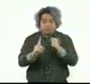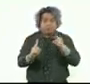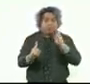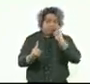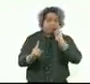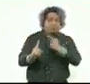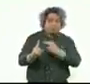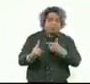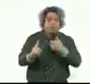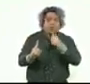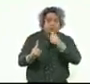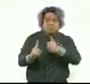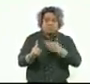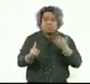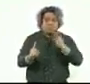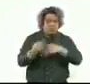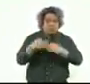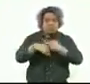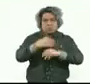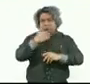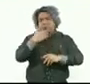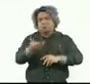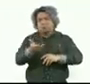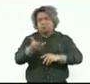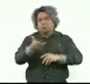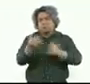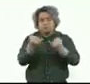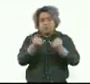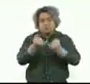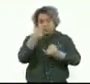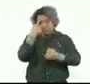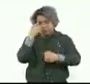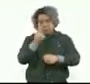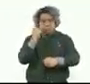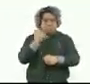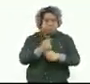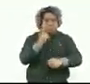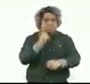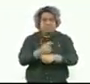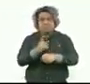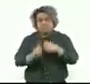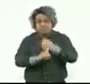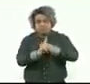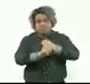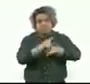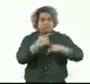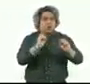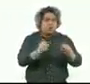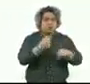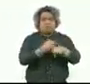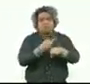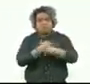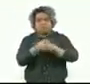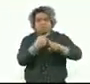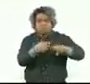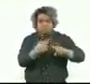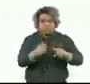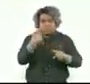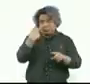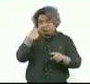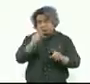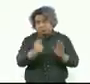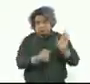tenemos capacidad también para hacer detecciones diversas. Como ustedes pueden ver, está equipada,